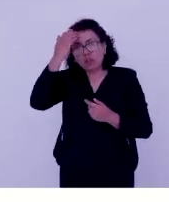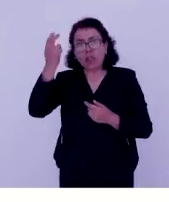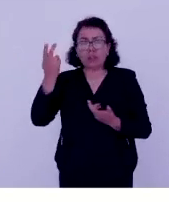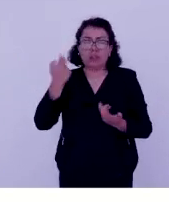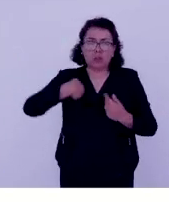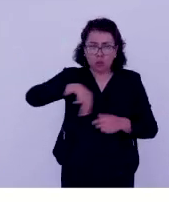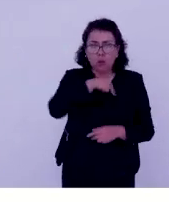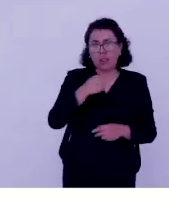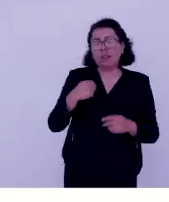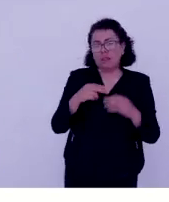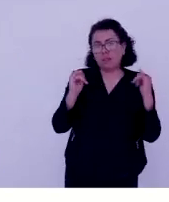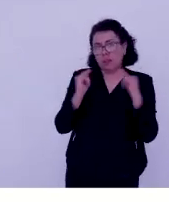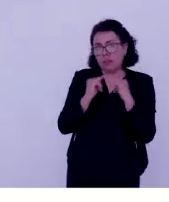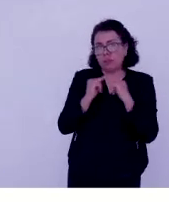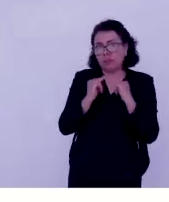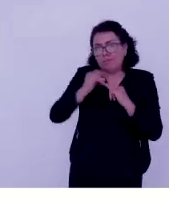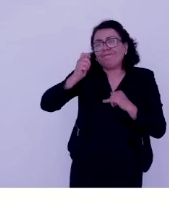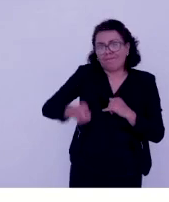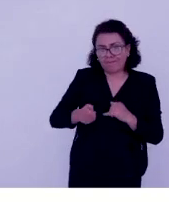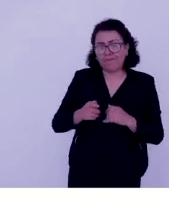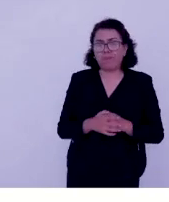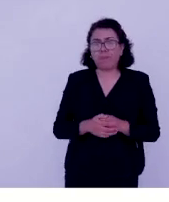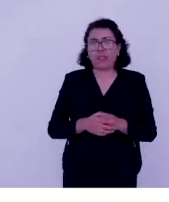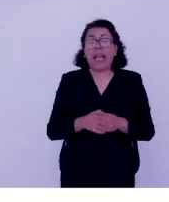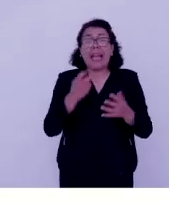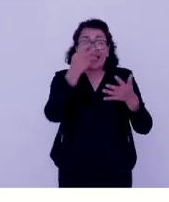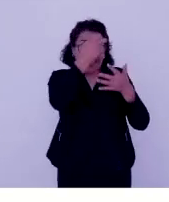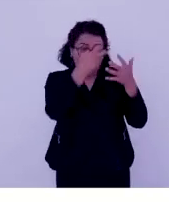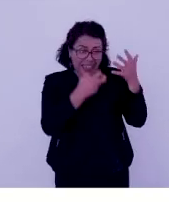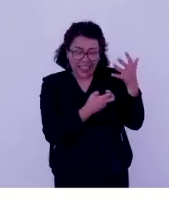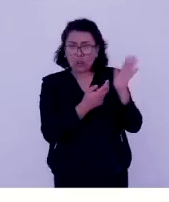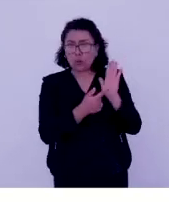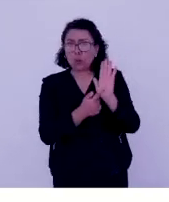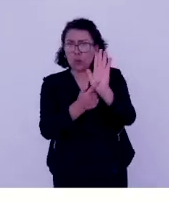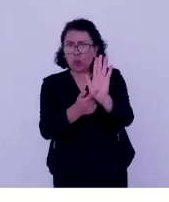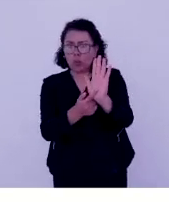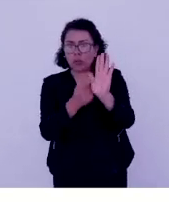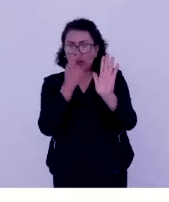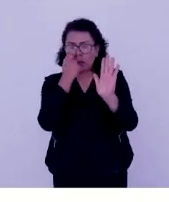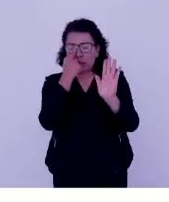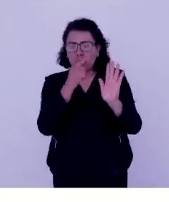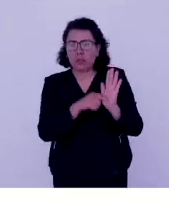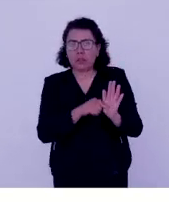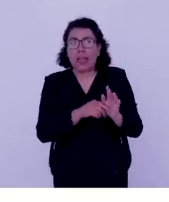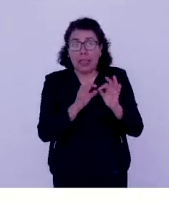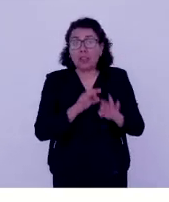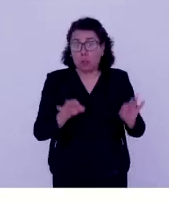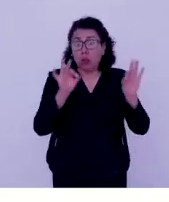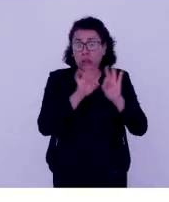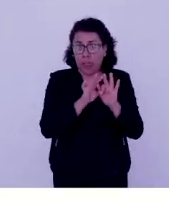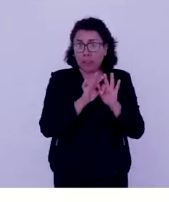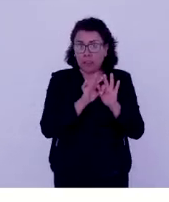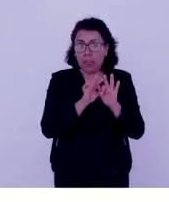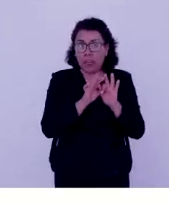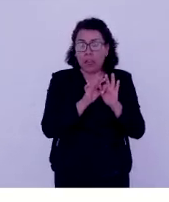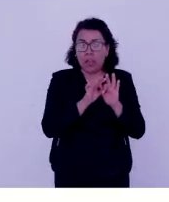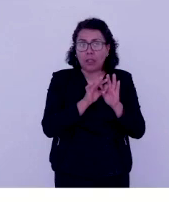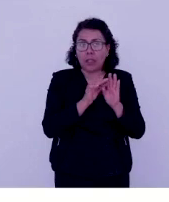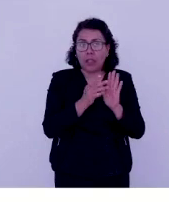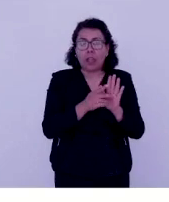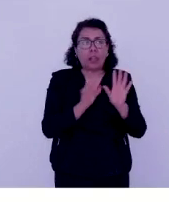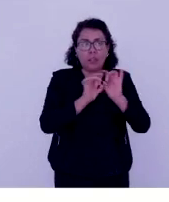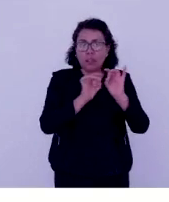judicial en otro rubro la rendición de cuentas no se concibe el ejercicio público sin una real rendición de cuentas en un estado